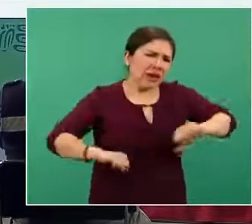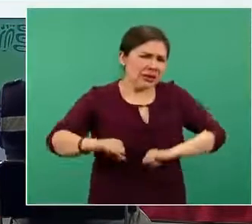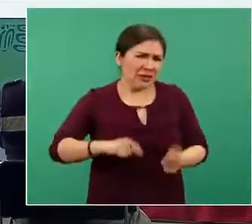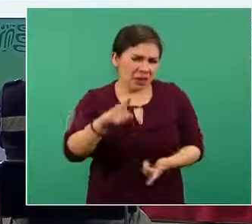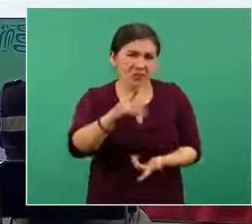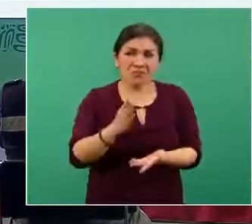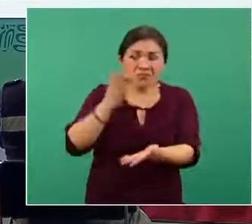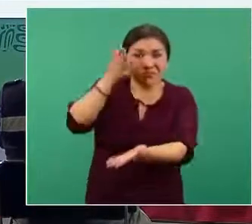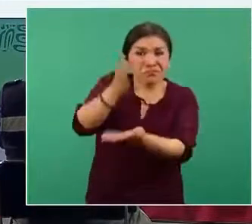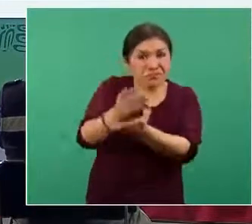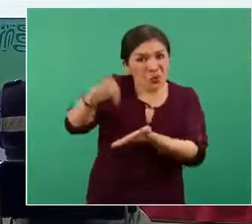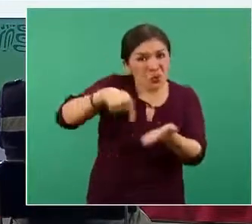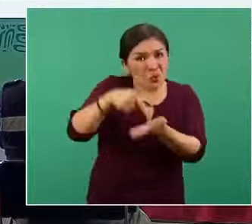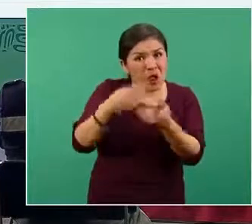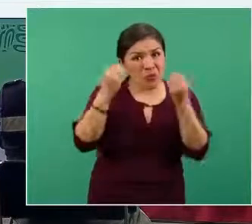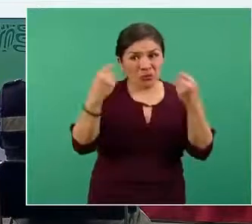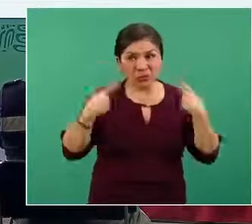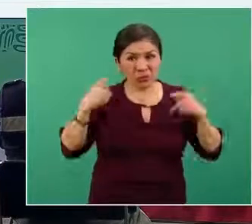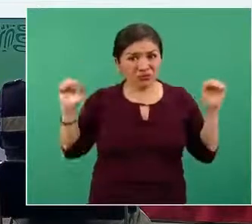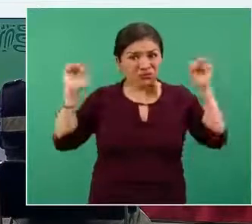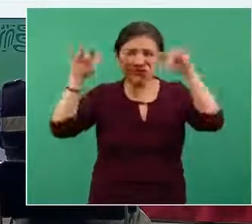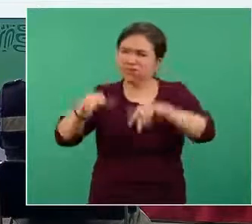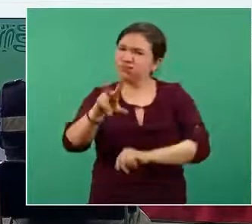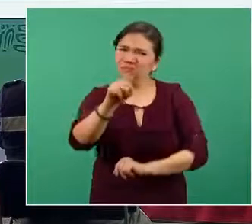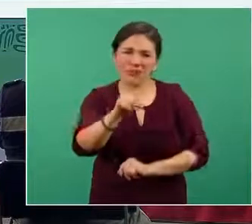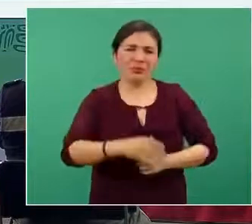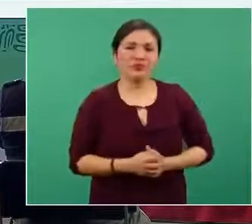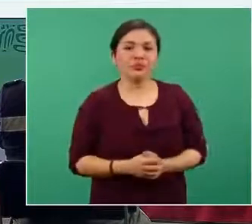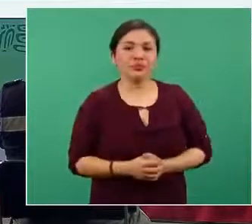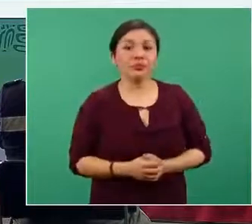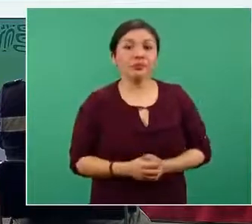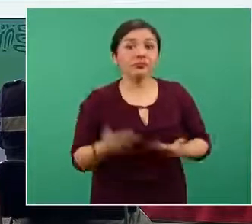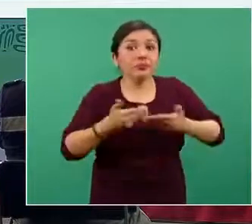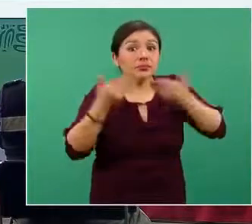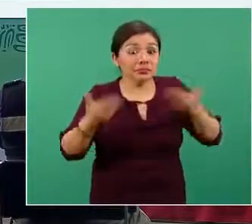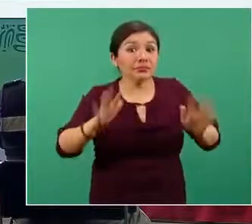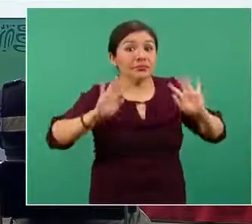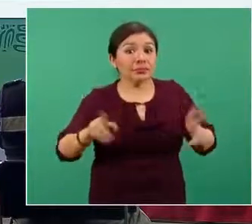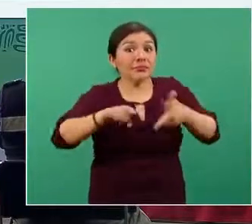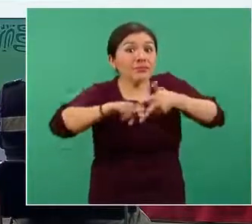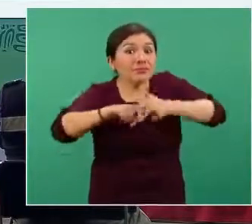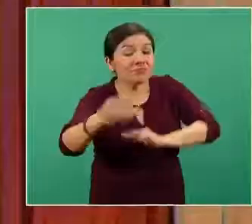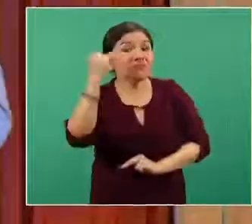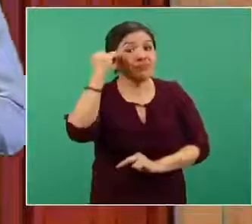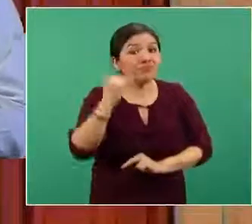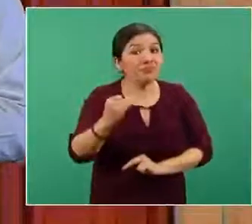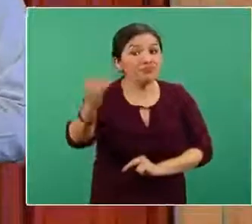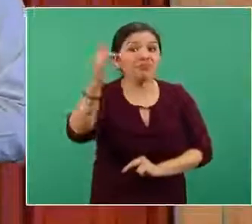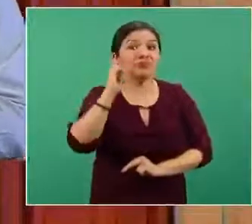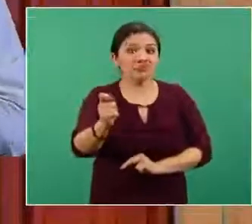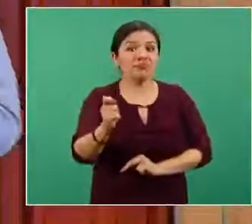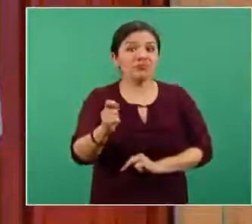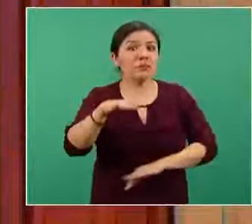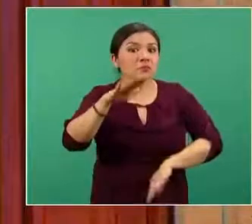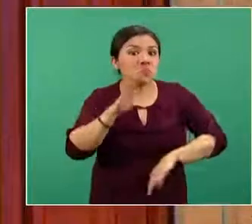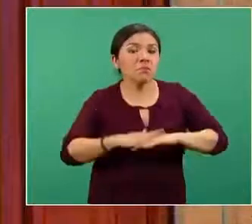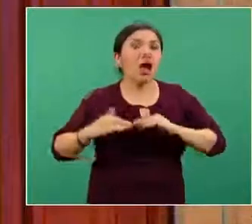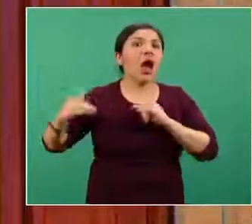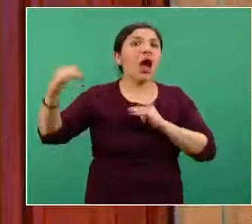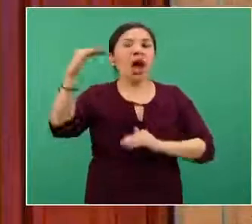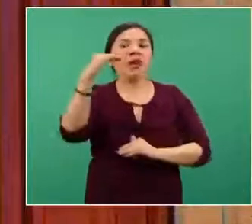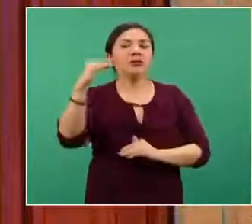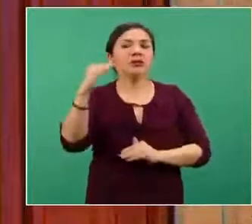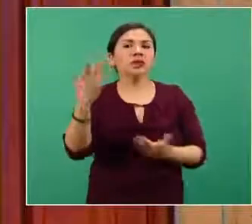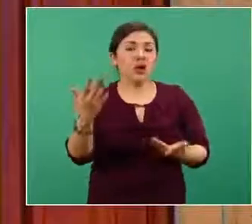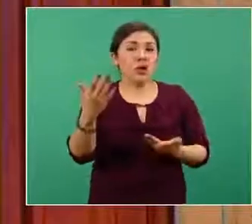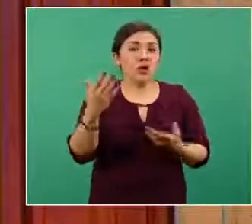Evitemos en todo momento las congregaciones. Estamos ya entrando a una temporada en donde tenemos obviamente un incremento, aunque